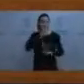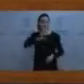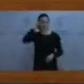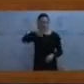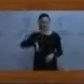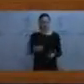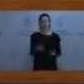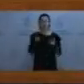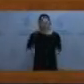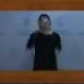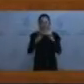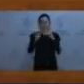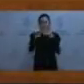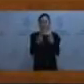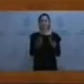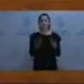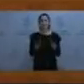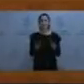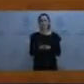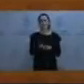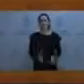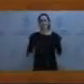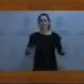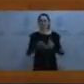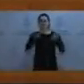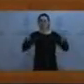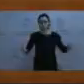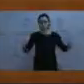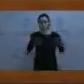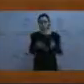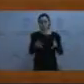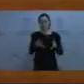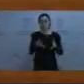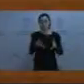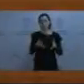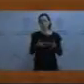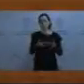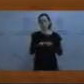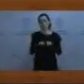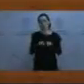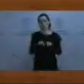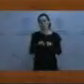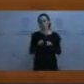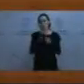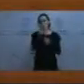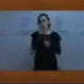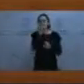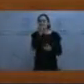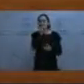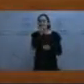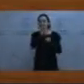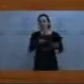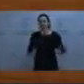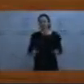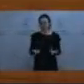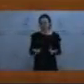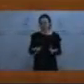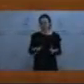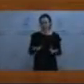Están intentando un redimensionamiento, llamémosle así, ocultándolo a los ciudadanos. No valoramos si